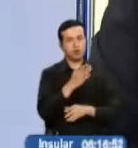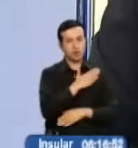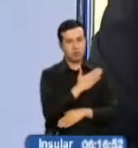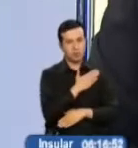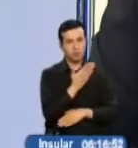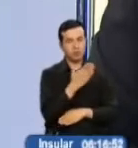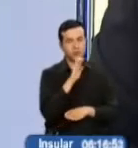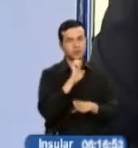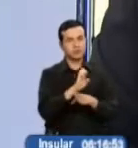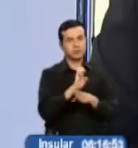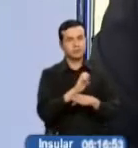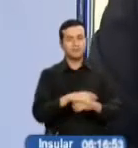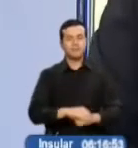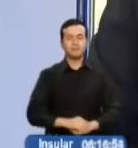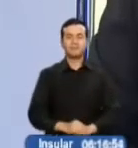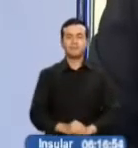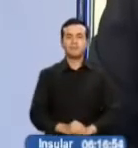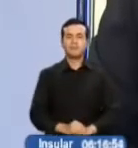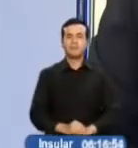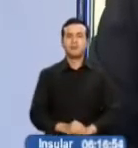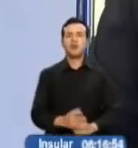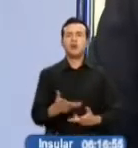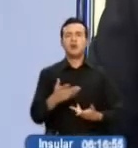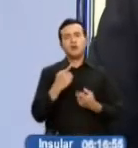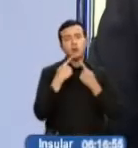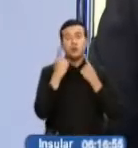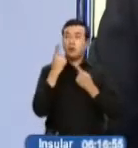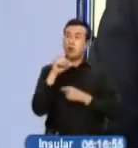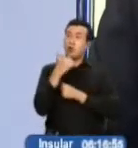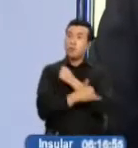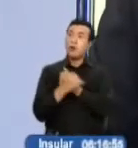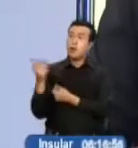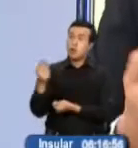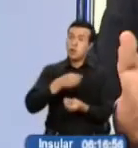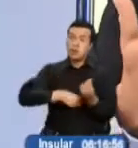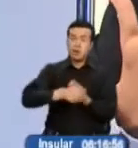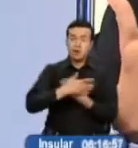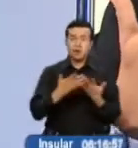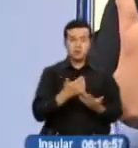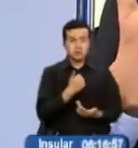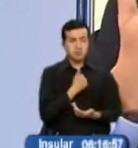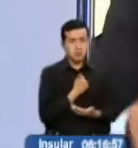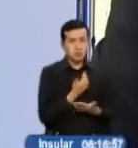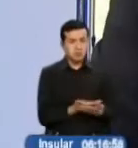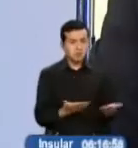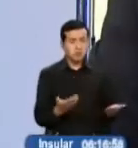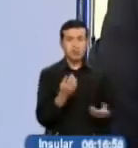en nuestro país. No podemos hablar de atraer inversión extranjera cuando